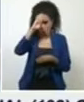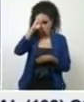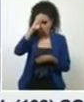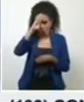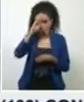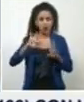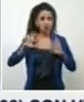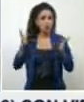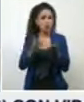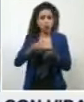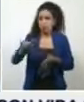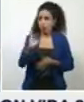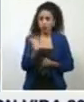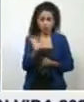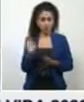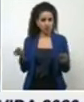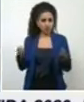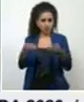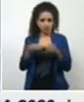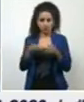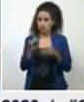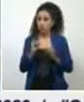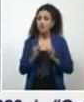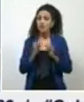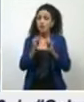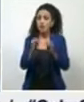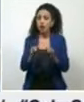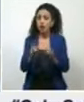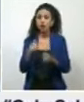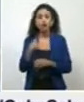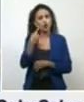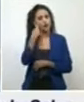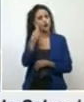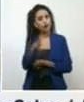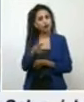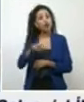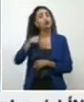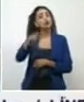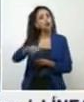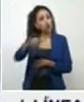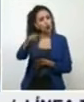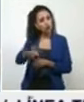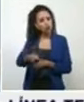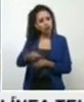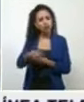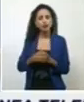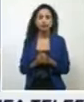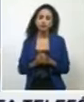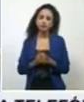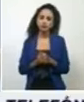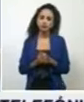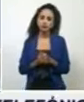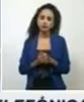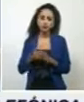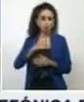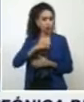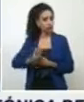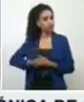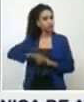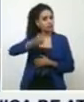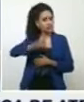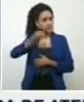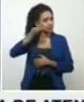No se ha dado indicación, y lo vemos todos los días por nuestro presidente, primer